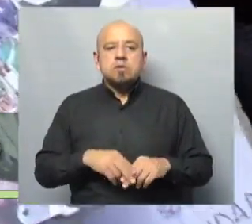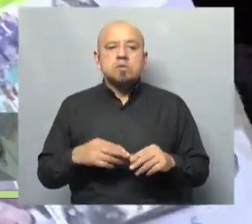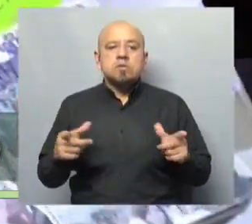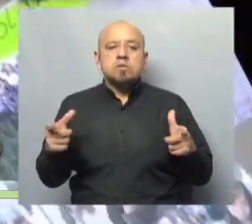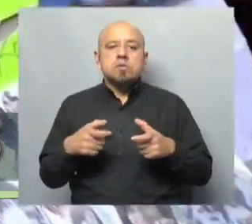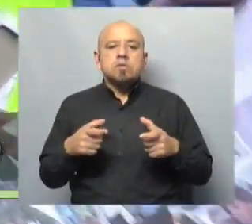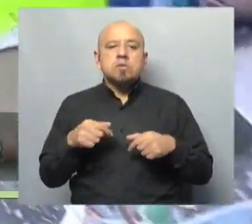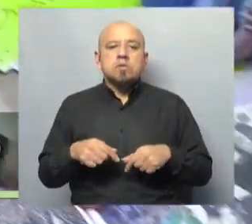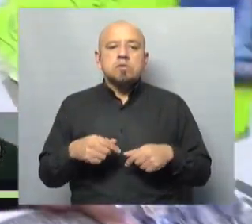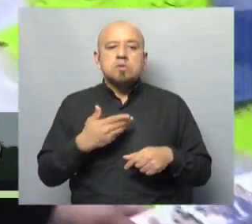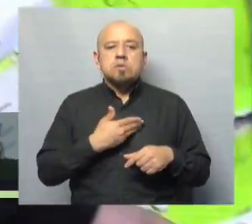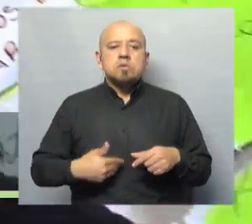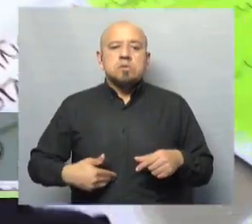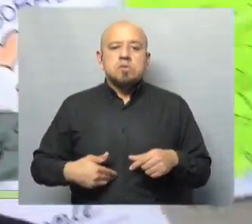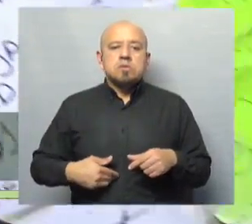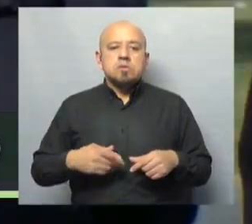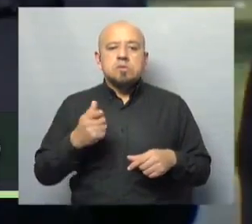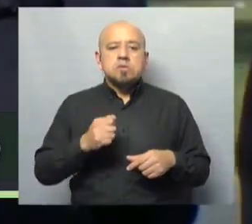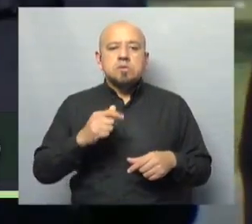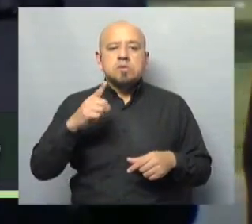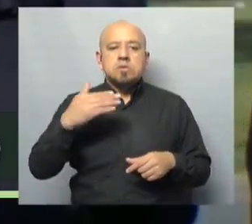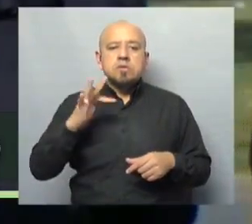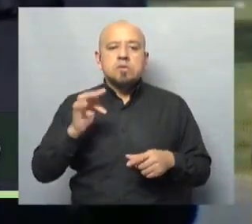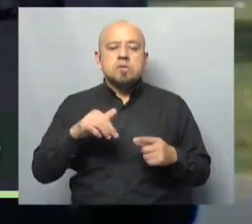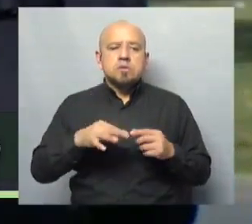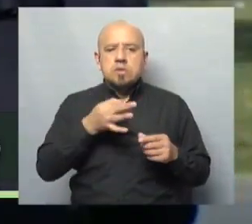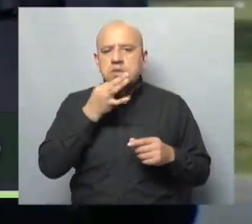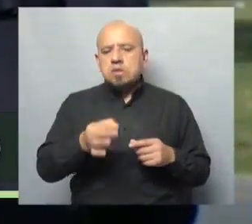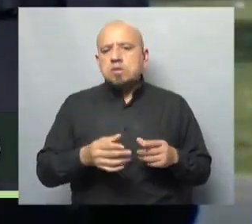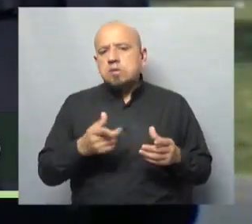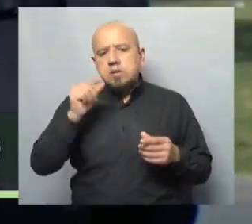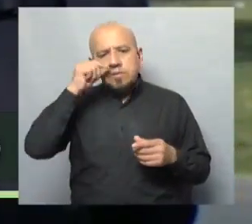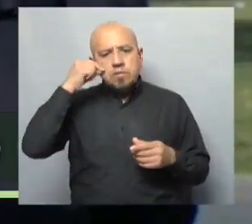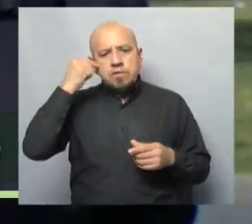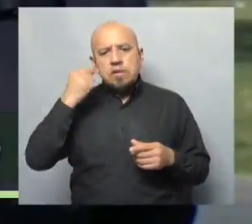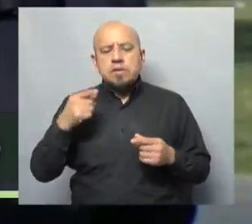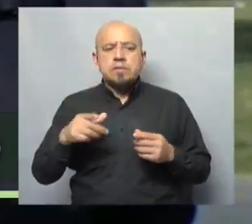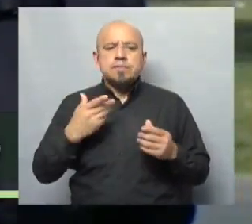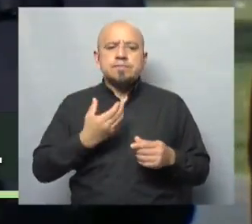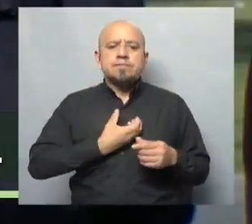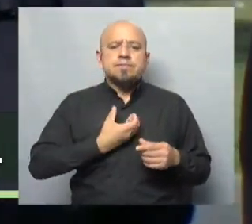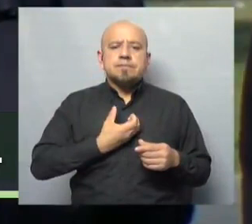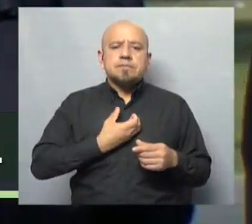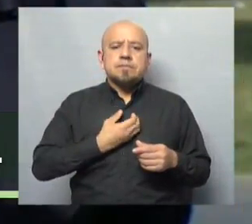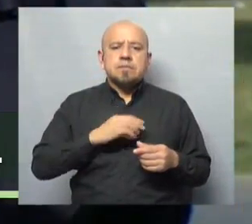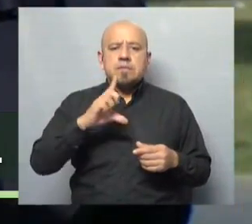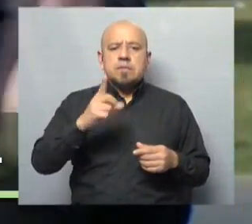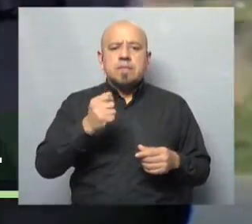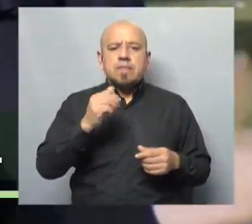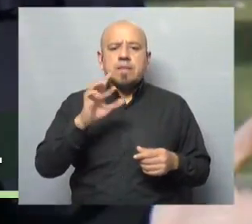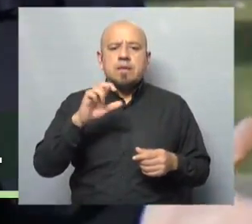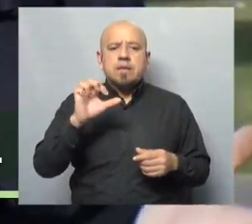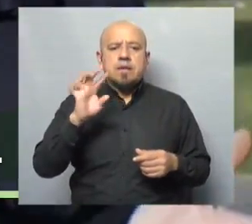la que participó el presidente alberto fernández también repudian las provocaciones ejercidas por el alcalde de buenos aires horacio rodríguez larreta